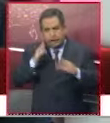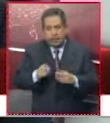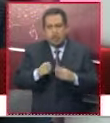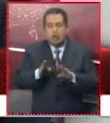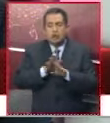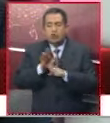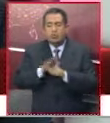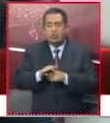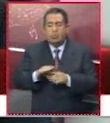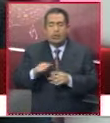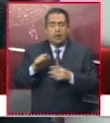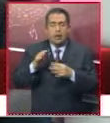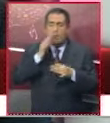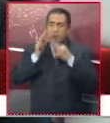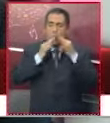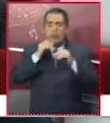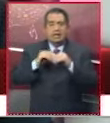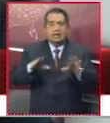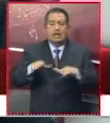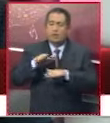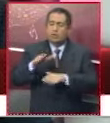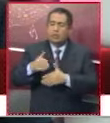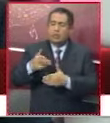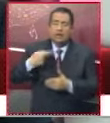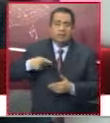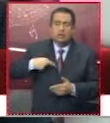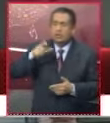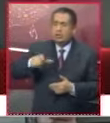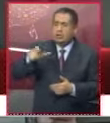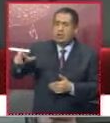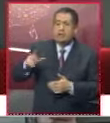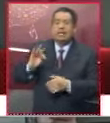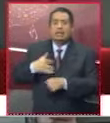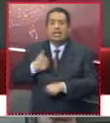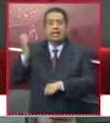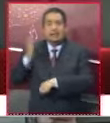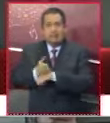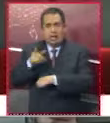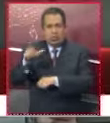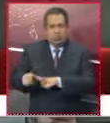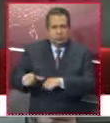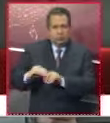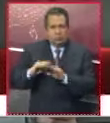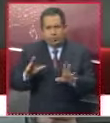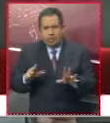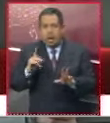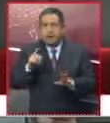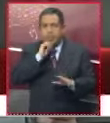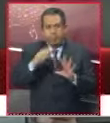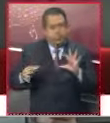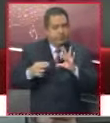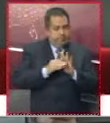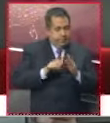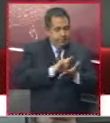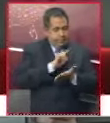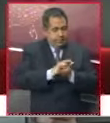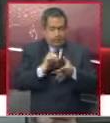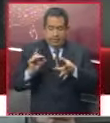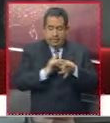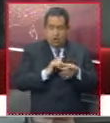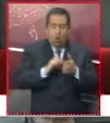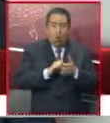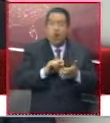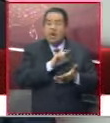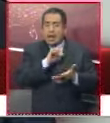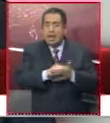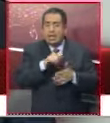de publicidad de la información relativa a los servidores públicos sancionados, así como a la coherencia legislativa que debe guardar con la Ley